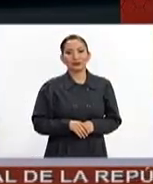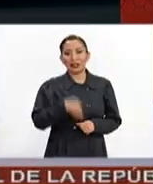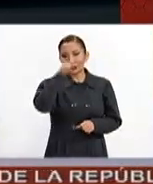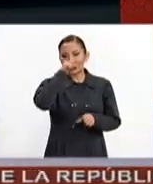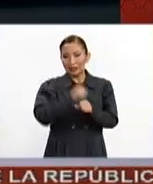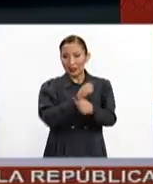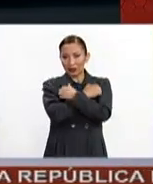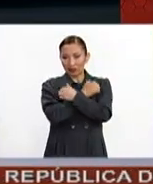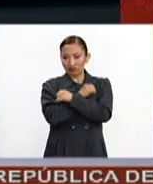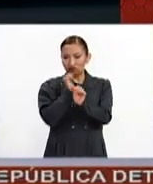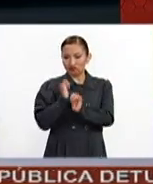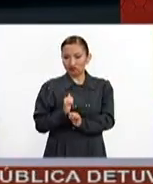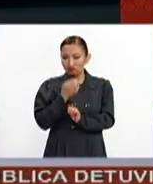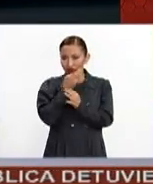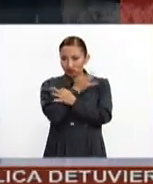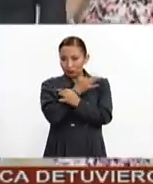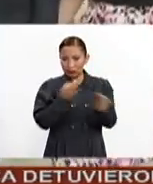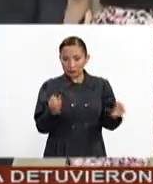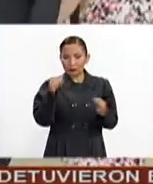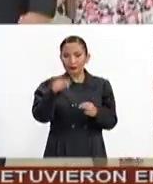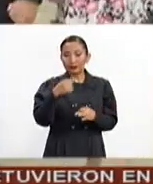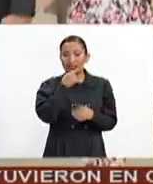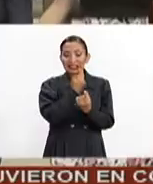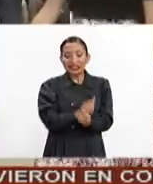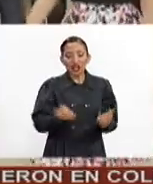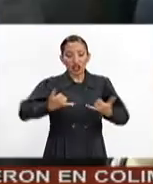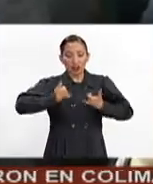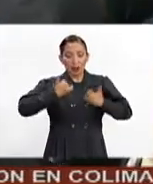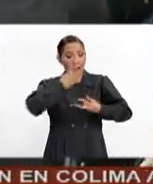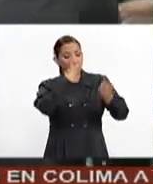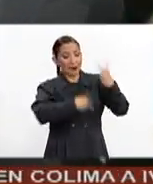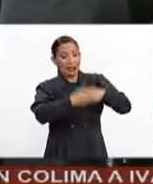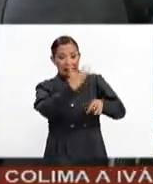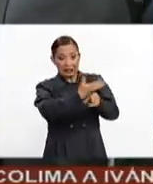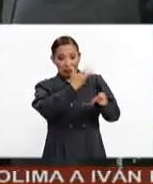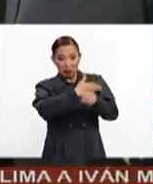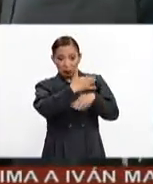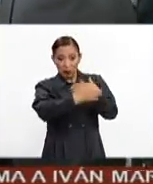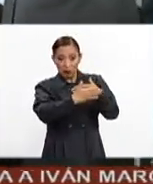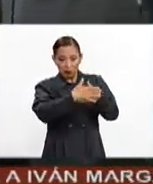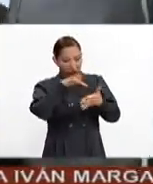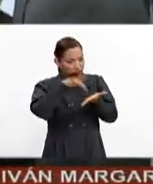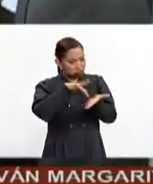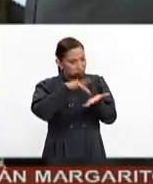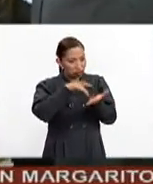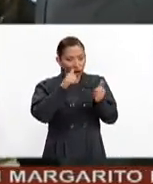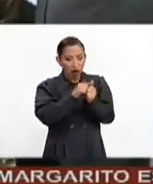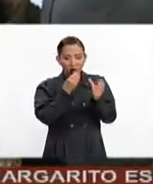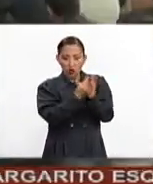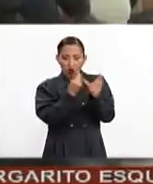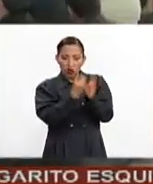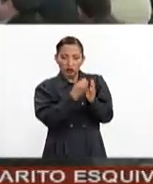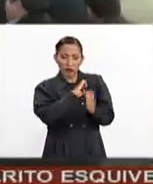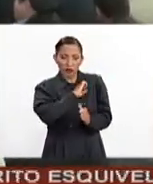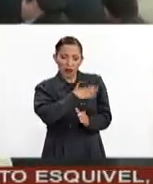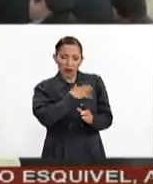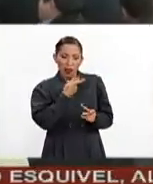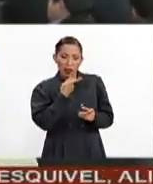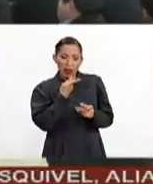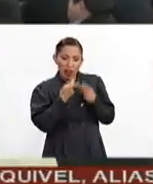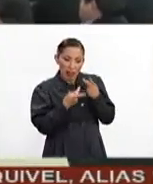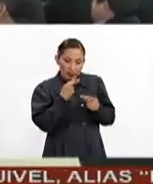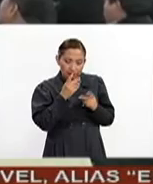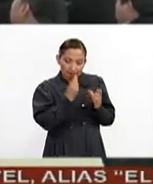secretario de Educación Pública, Aurelio Nuño, informó que a los niños y jóvenes que regresen de Estados Unidos se les va a apoyar con cursos de español.